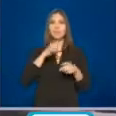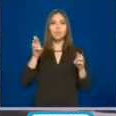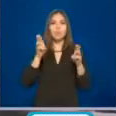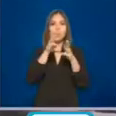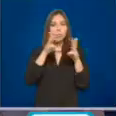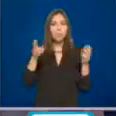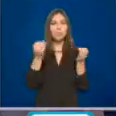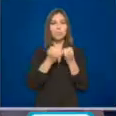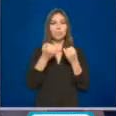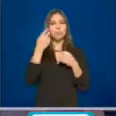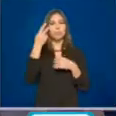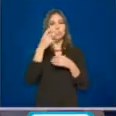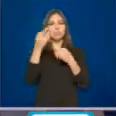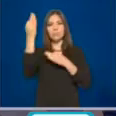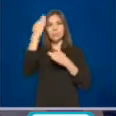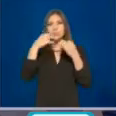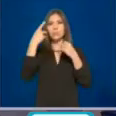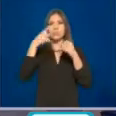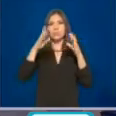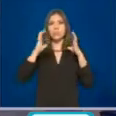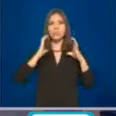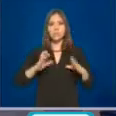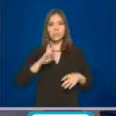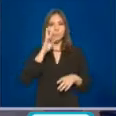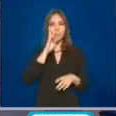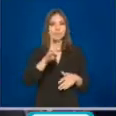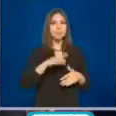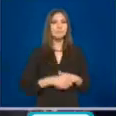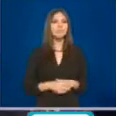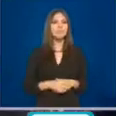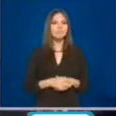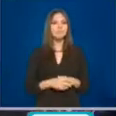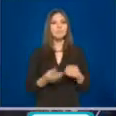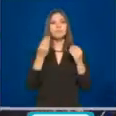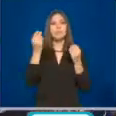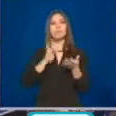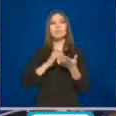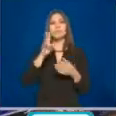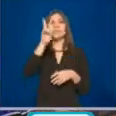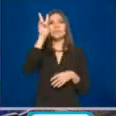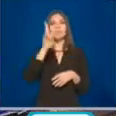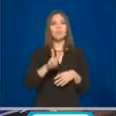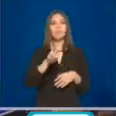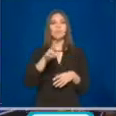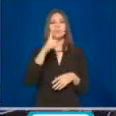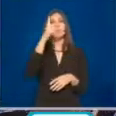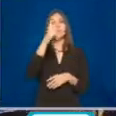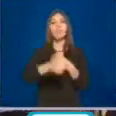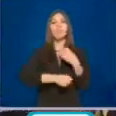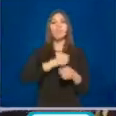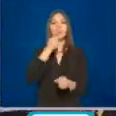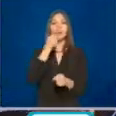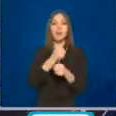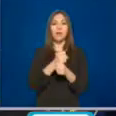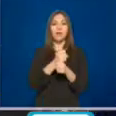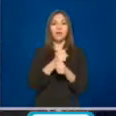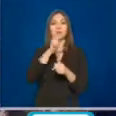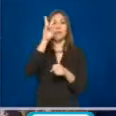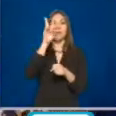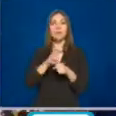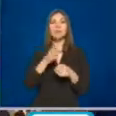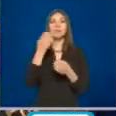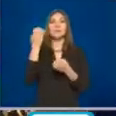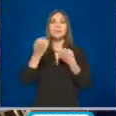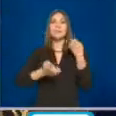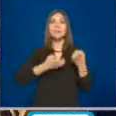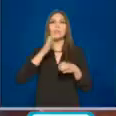sino también, pues, o sea, a lo que se ve. Muchas gracias. Sabes que sí, prácticamente estuve un año dedicándome en un proceso a la